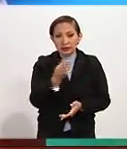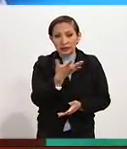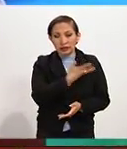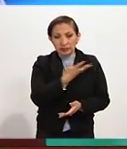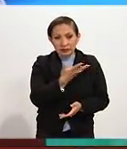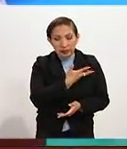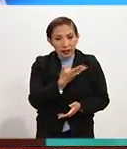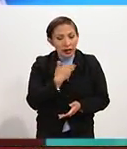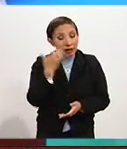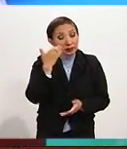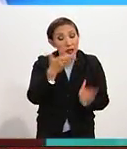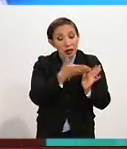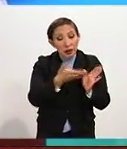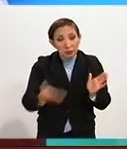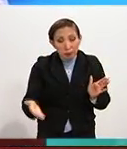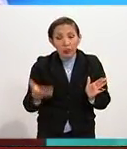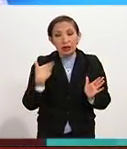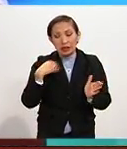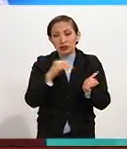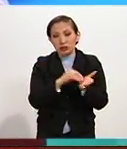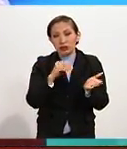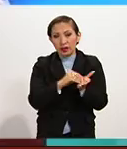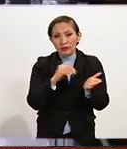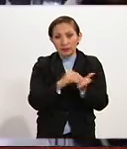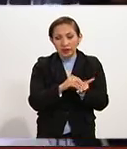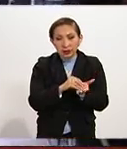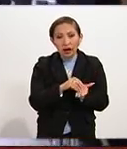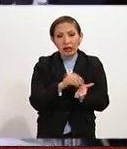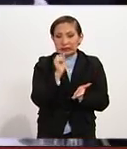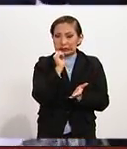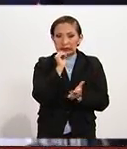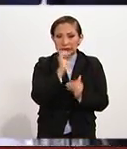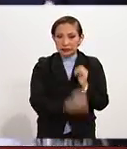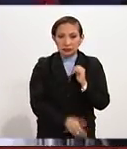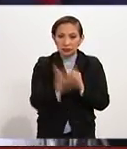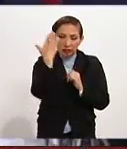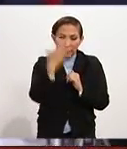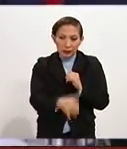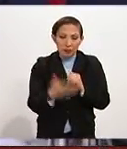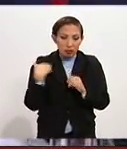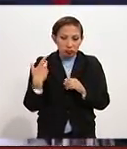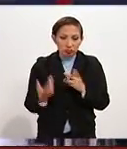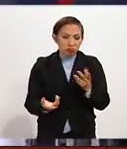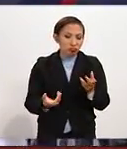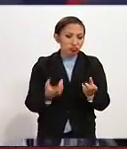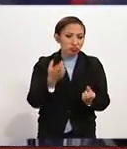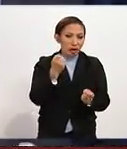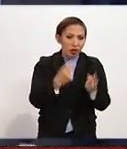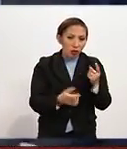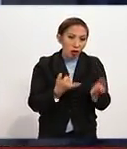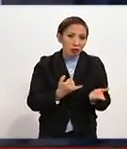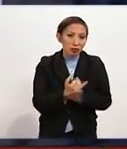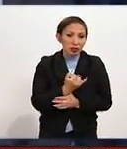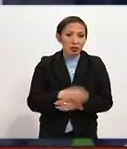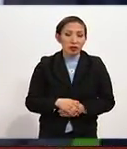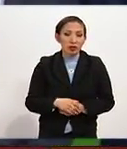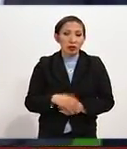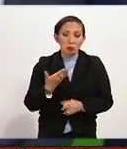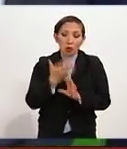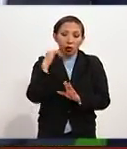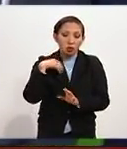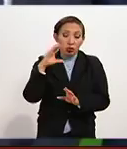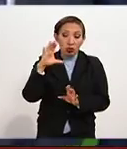un lapso de tiempo que todavía es indeterminado, porque sabemos por las encuestas que se interna que tiene una popularidad muy